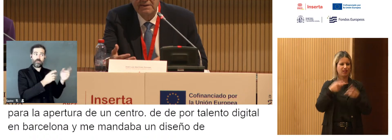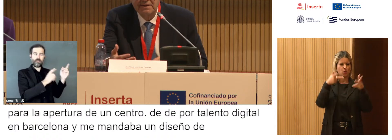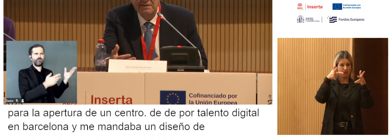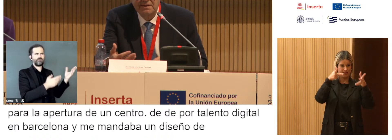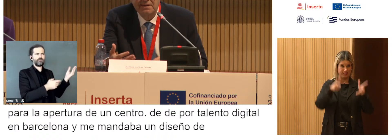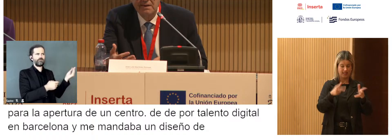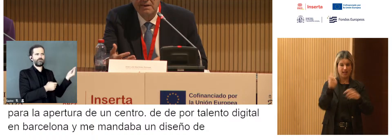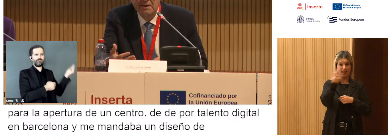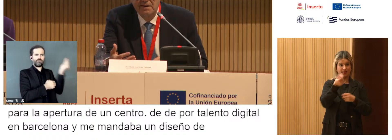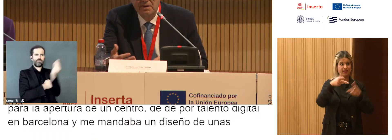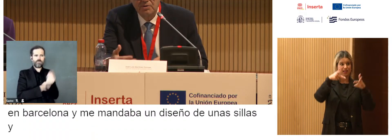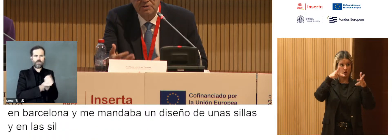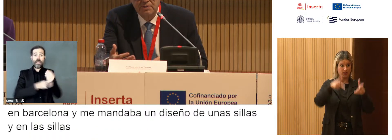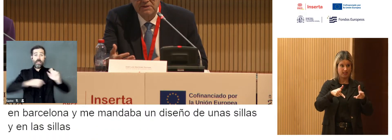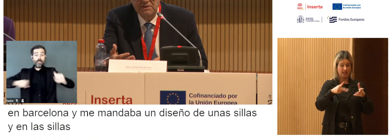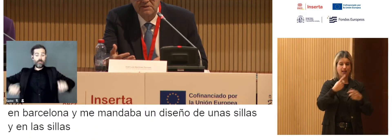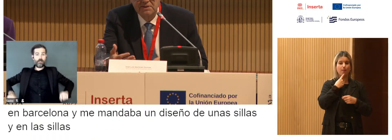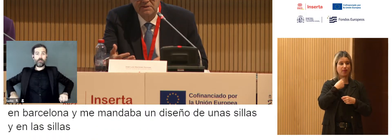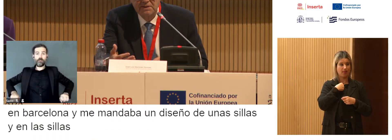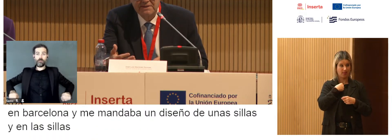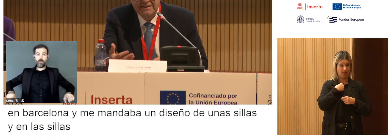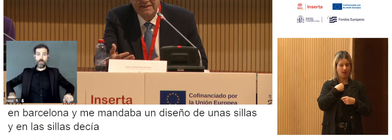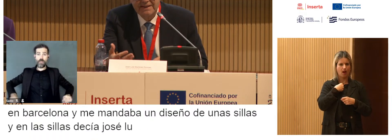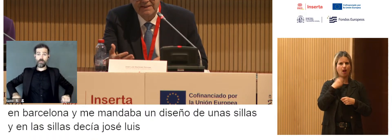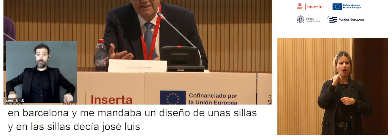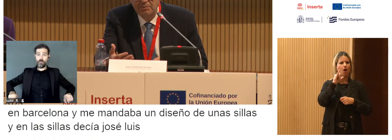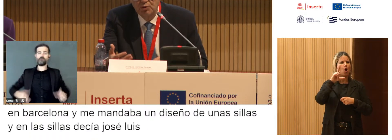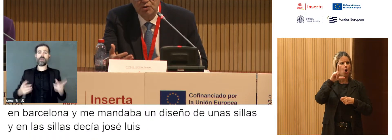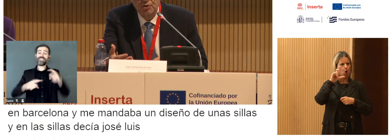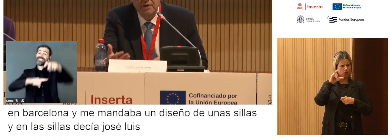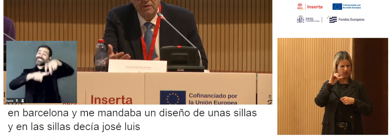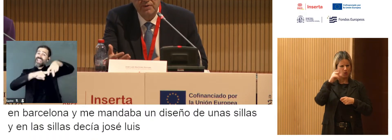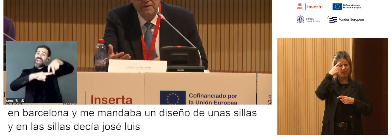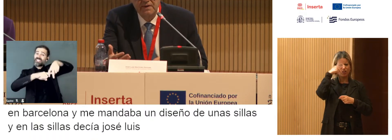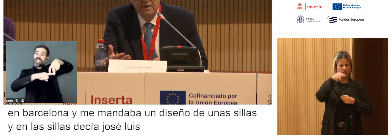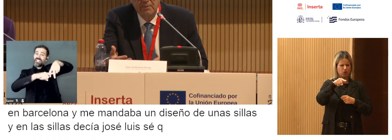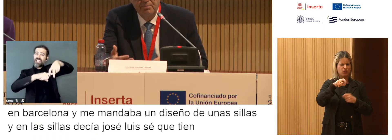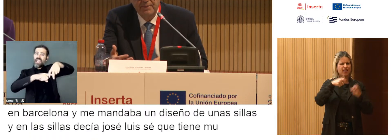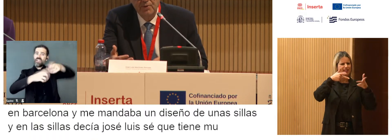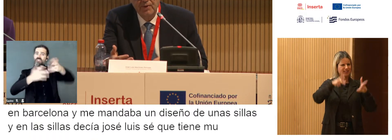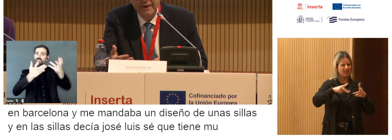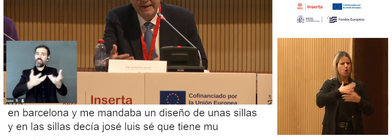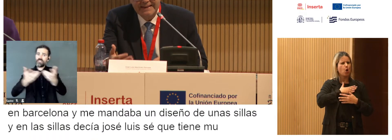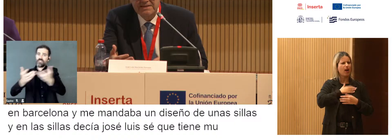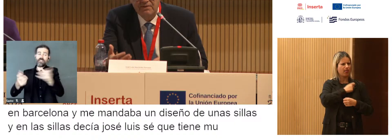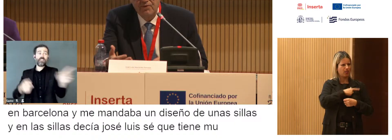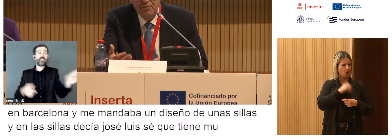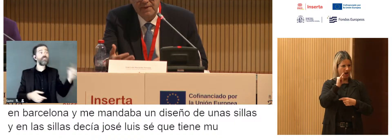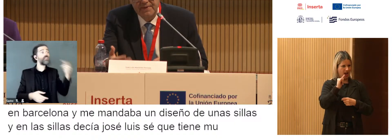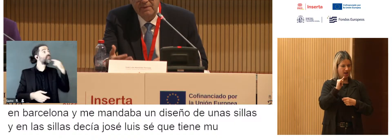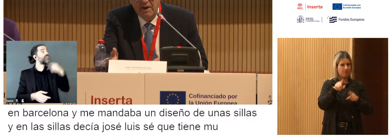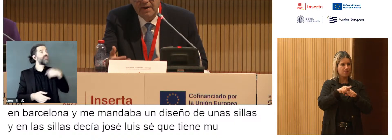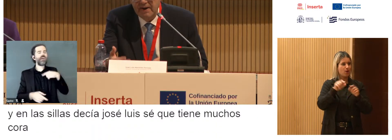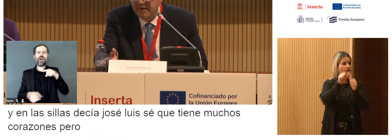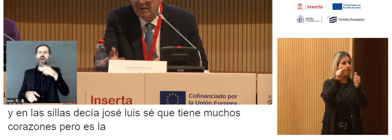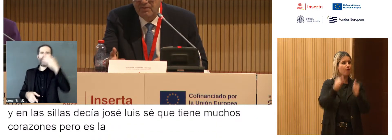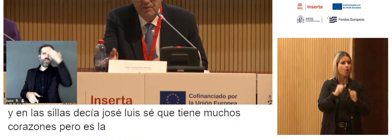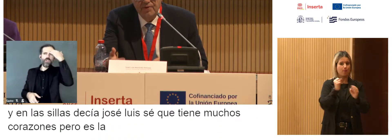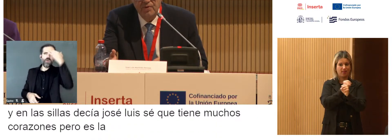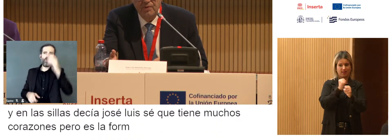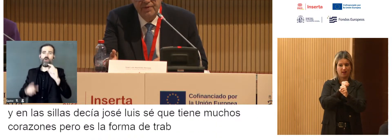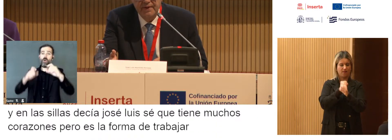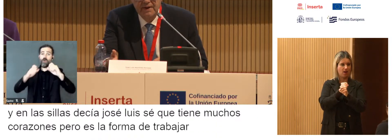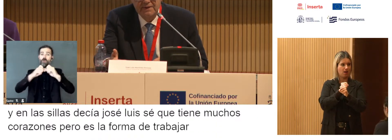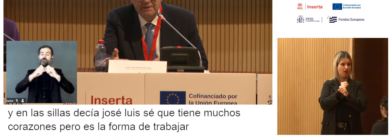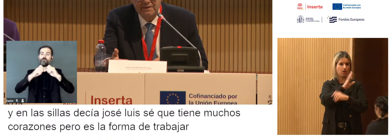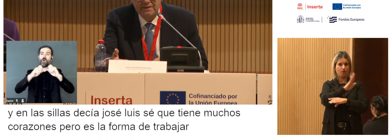las sillas decía: José Luis, sé que tiene muchos corazones, pero es la forma de trabajar que tiene la